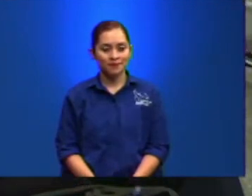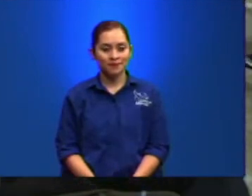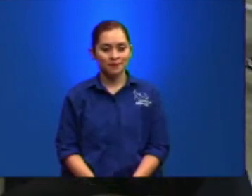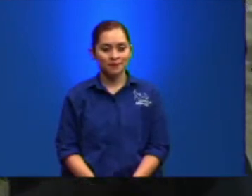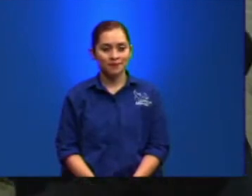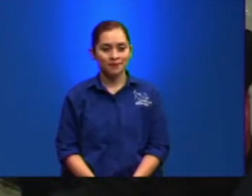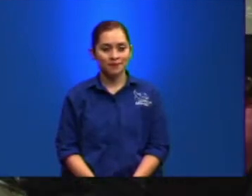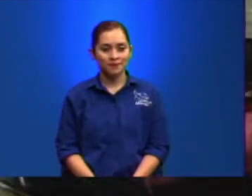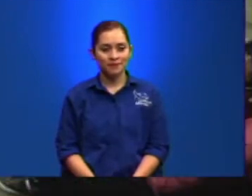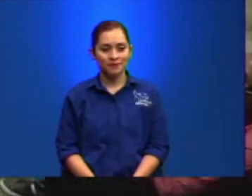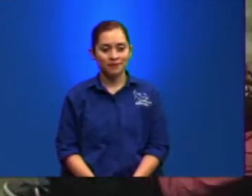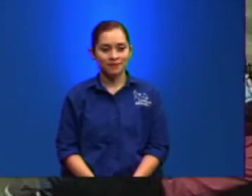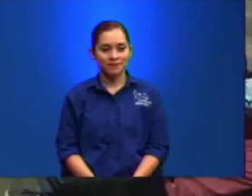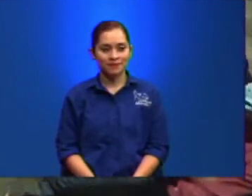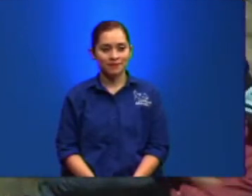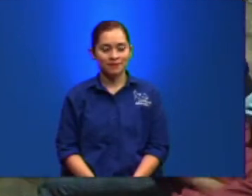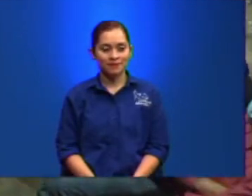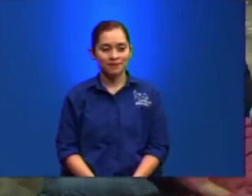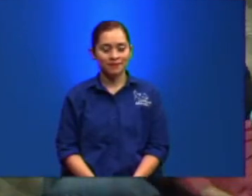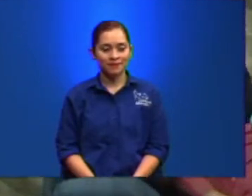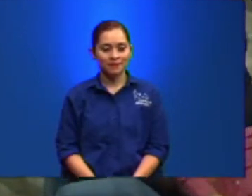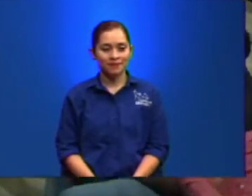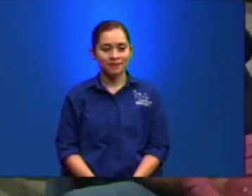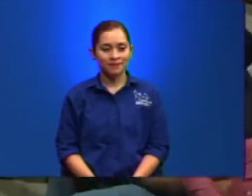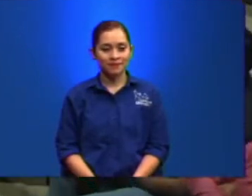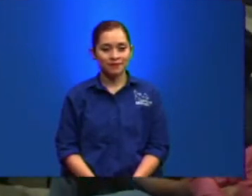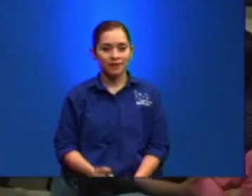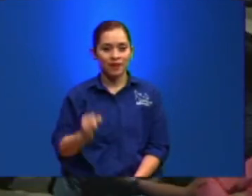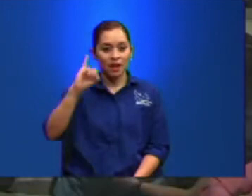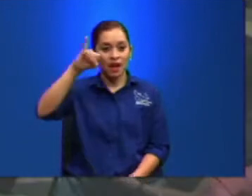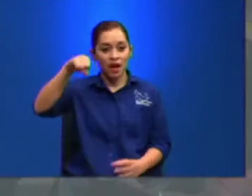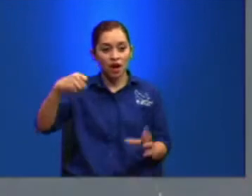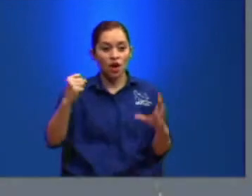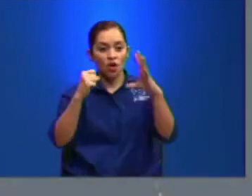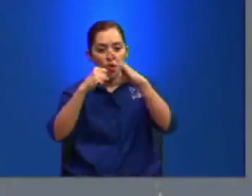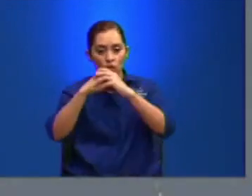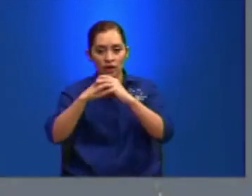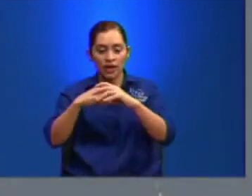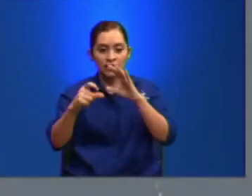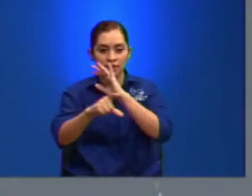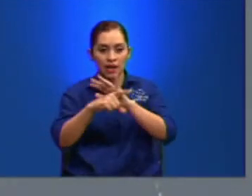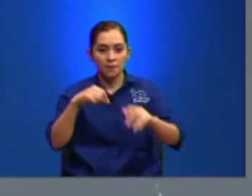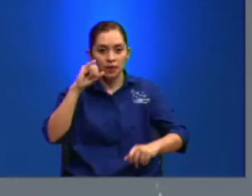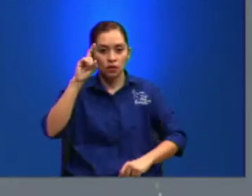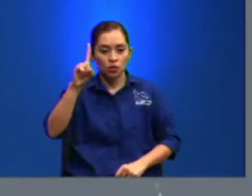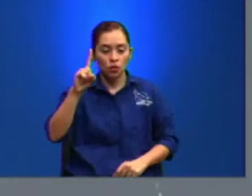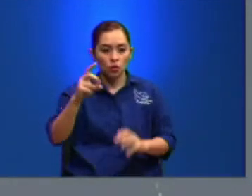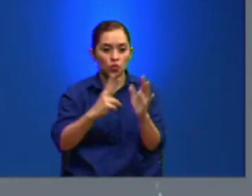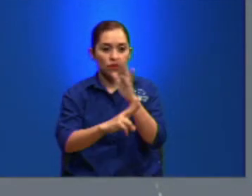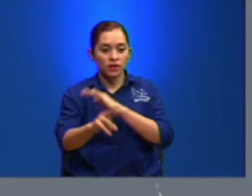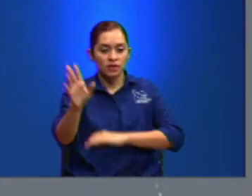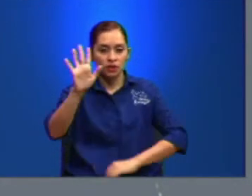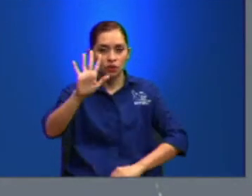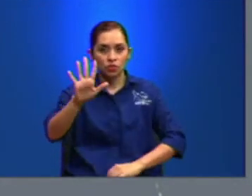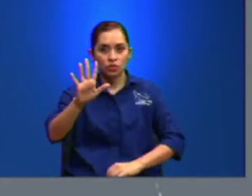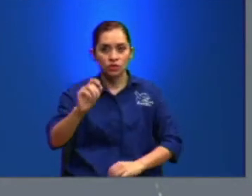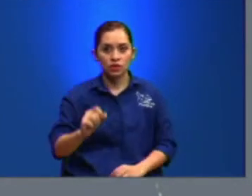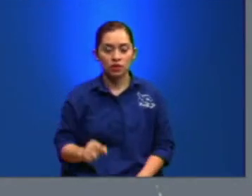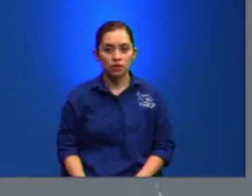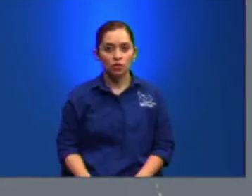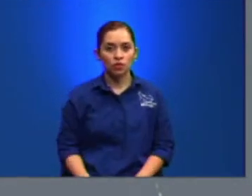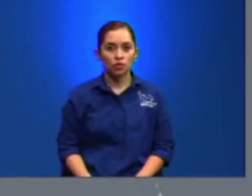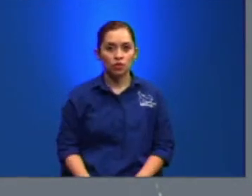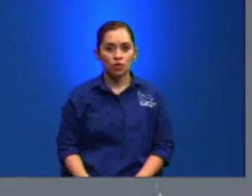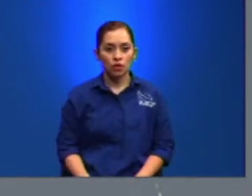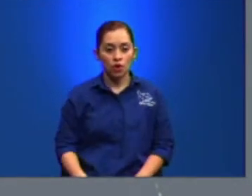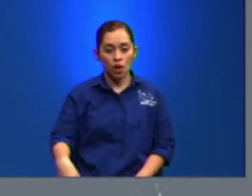jorge jornadas de unos cinco los marineros tuvieron miedo cada uno clamaba a su dios y arrojaron al